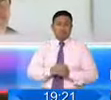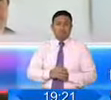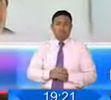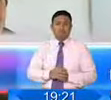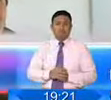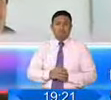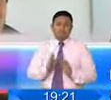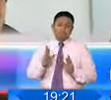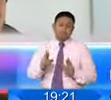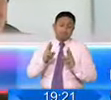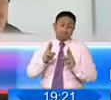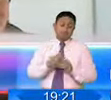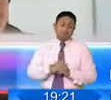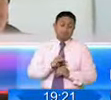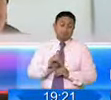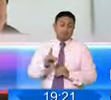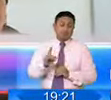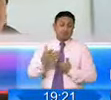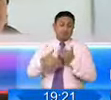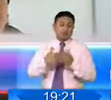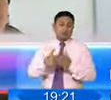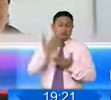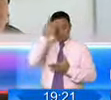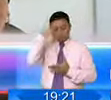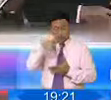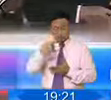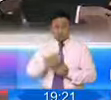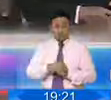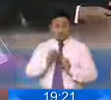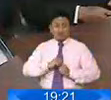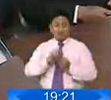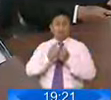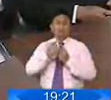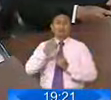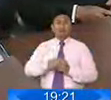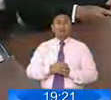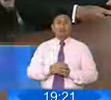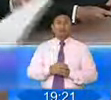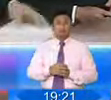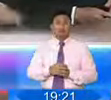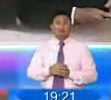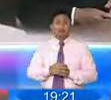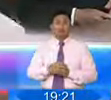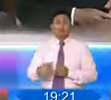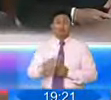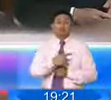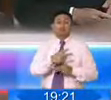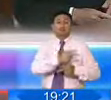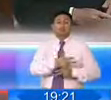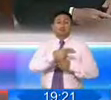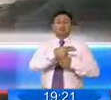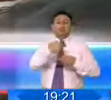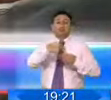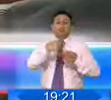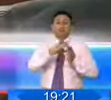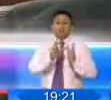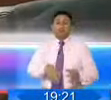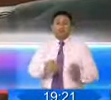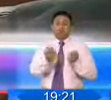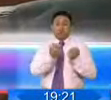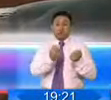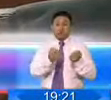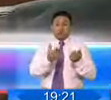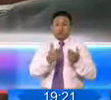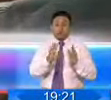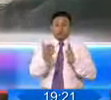Y esperaremos la sentencia por escrito para apelar. Con esto de alguna forma se avala el accionar del Consejo de Participación Ciudadana y Control